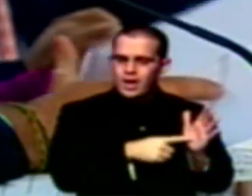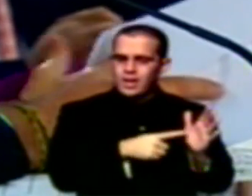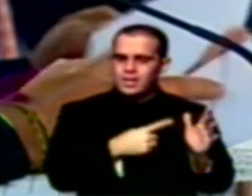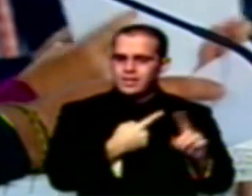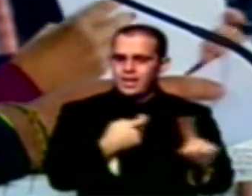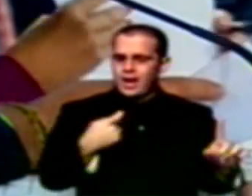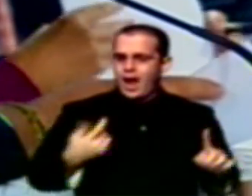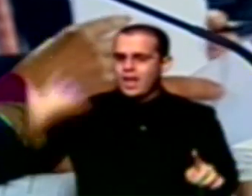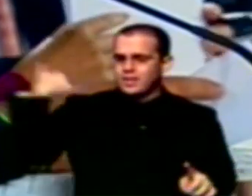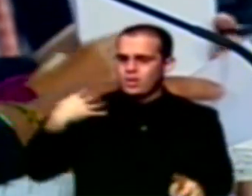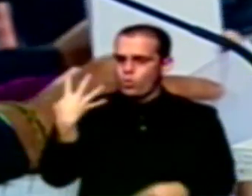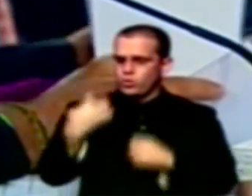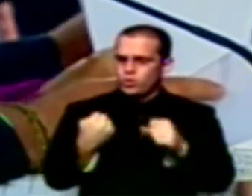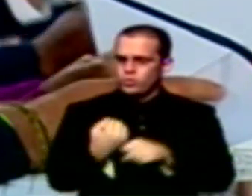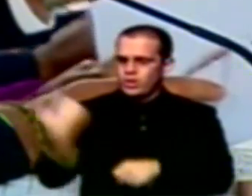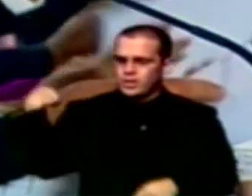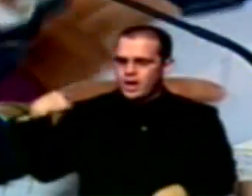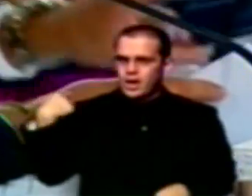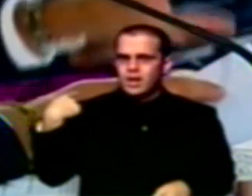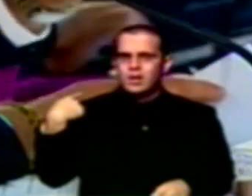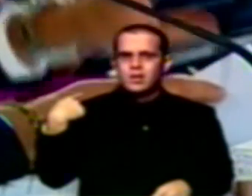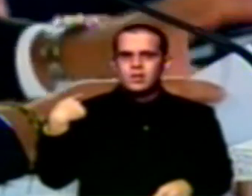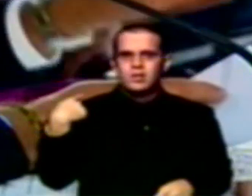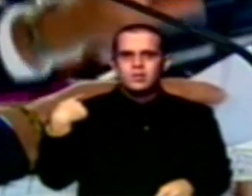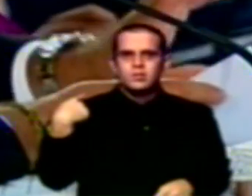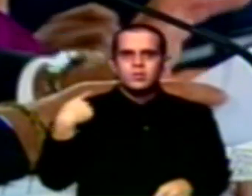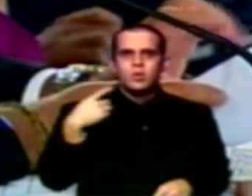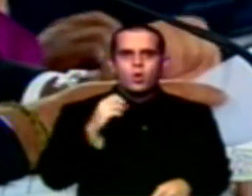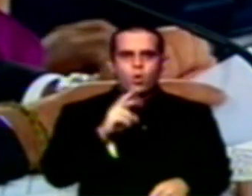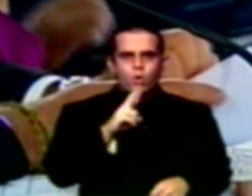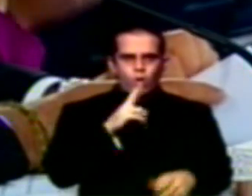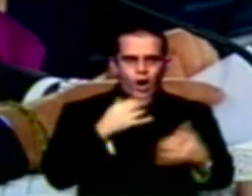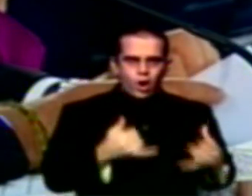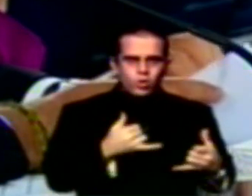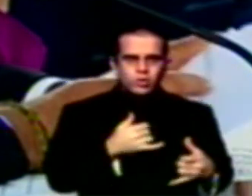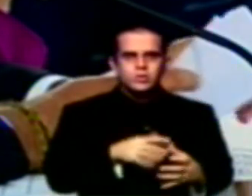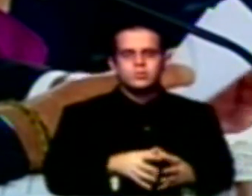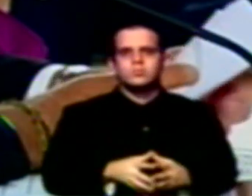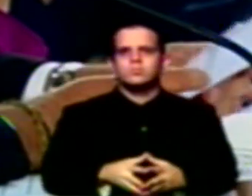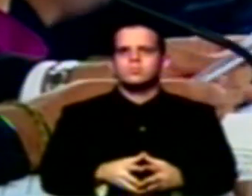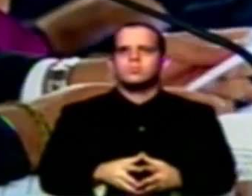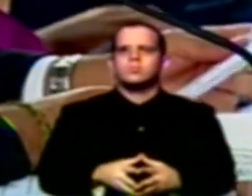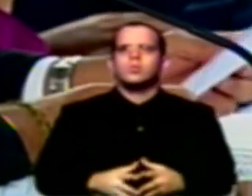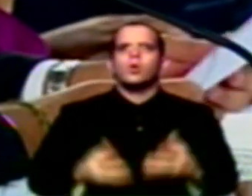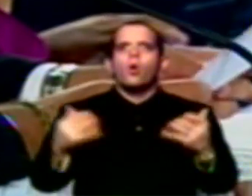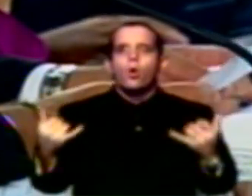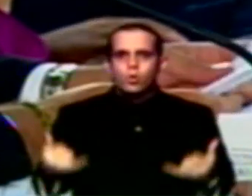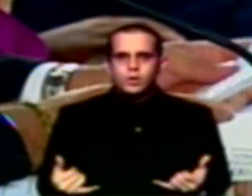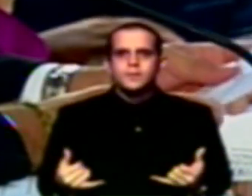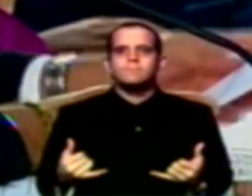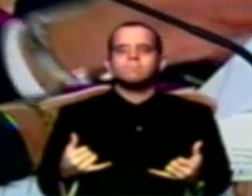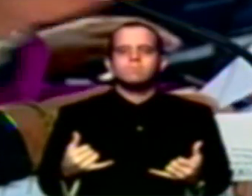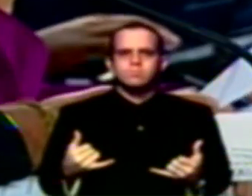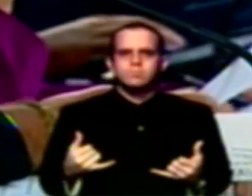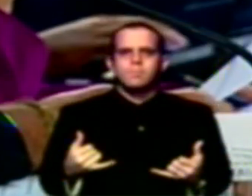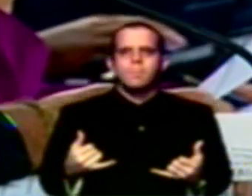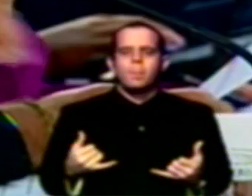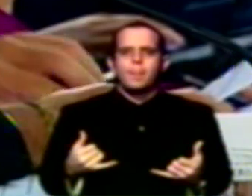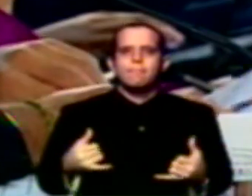se repaga. No necesariamente entra en el cálculo del 15% de la deuda extraconstitucional. Correcto, inclusive al día de hoy que aún quedan